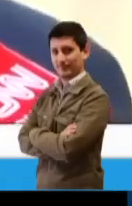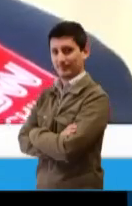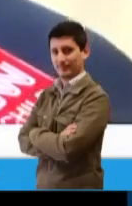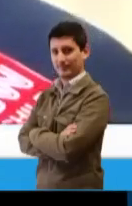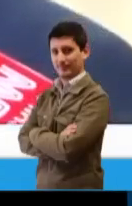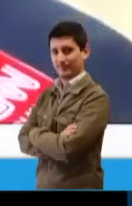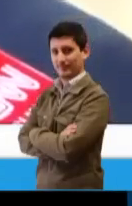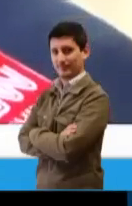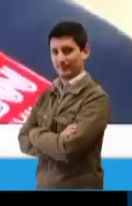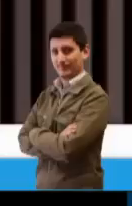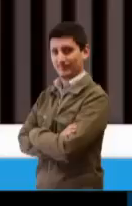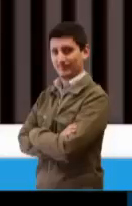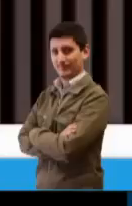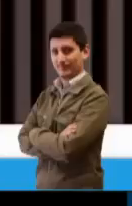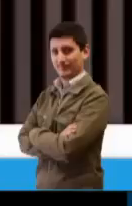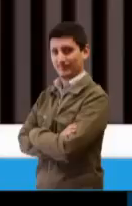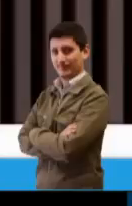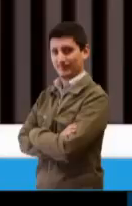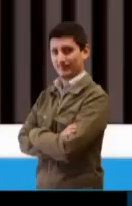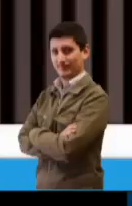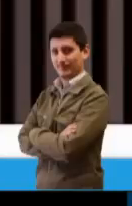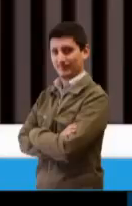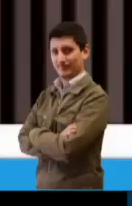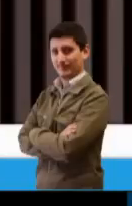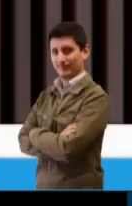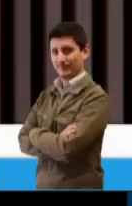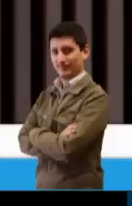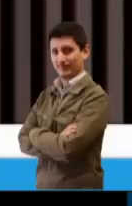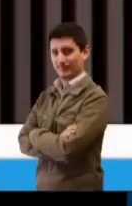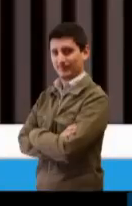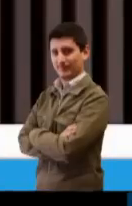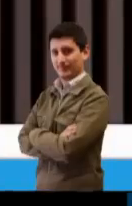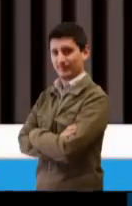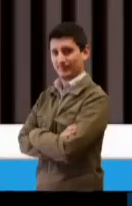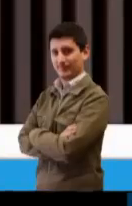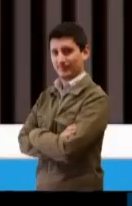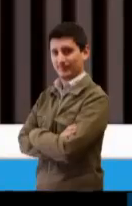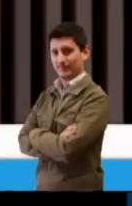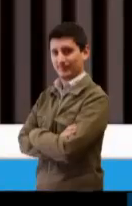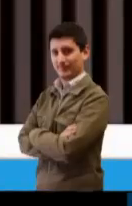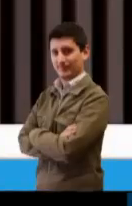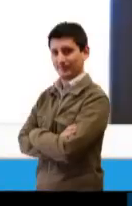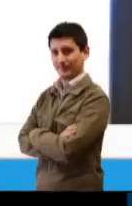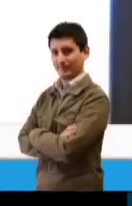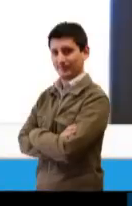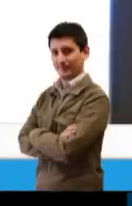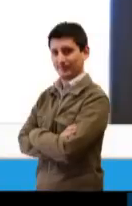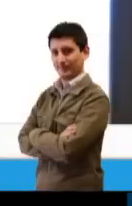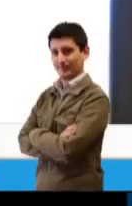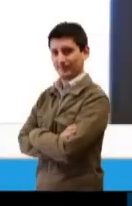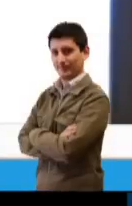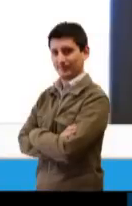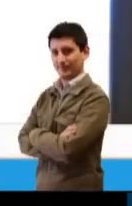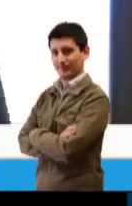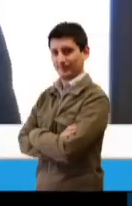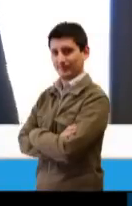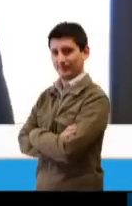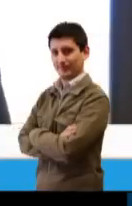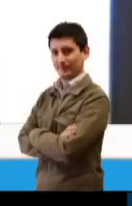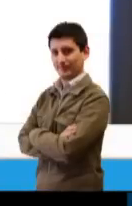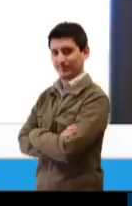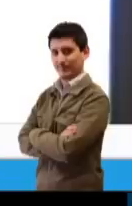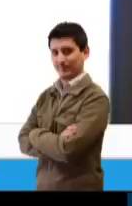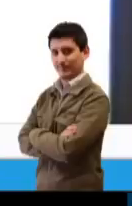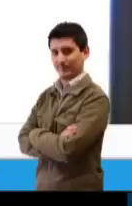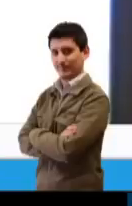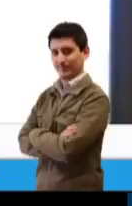Marcel es un ejemplo. Eso dura dos días e inmediatamente hay una acción de la ministra de Justicia, Marcela Ríos, que activa las alarmas en la oposición.